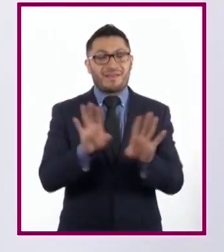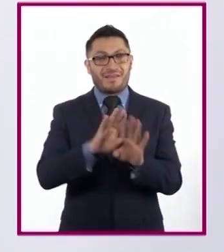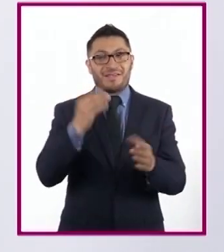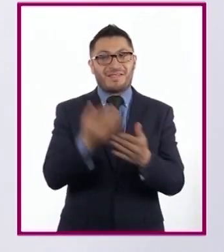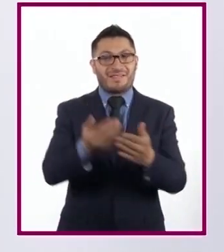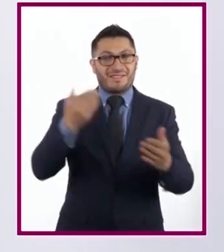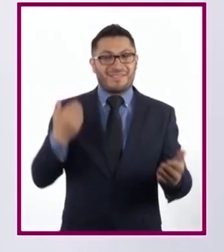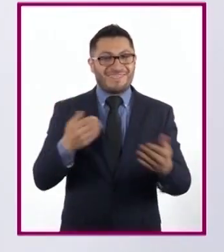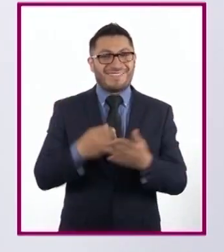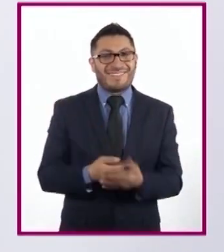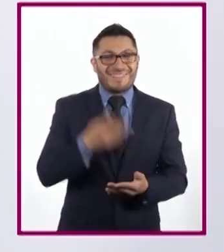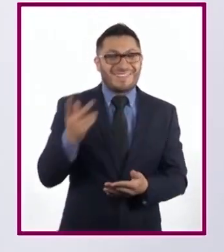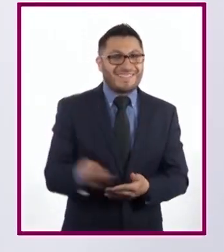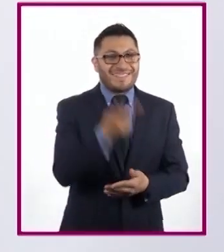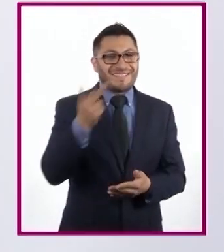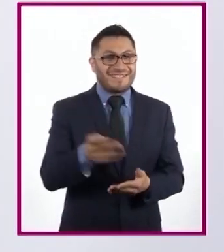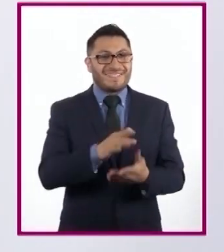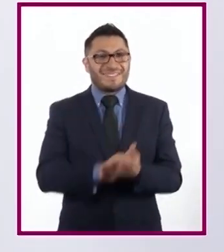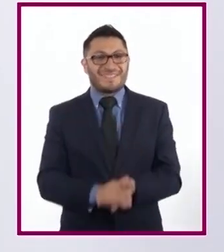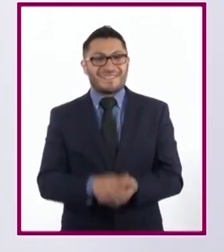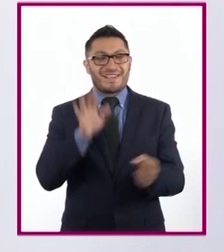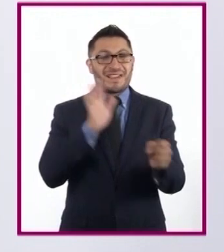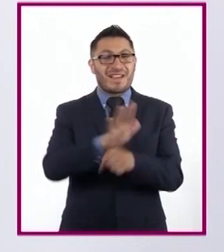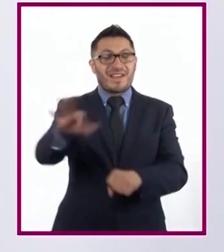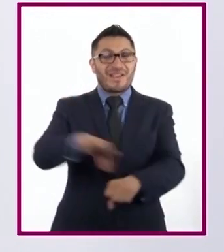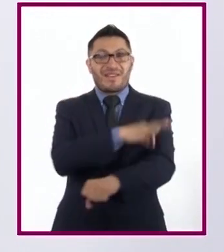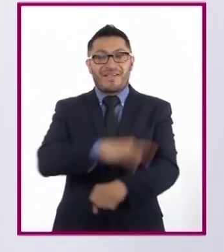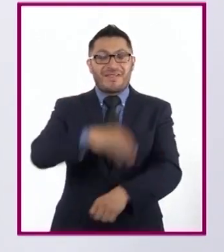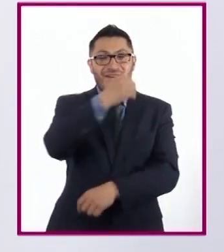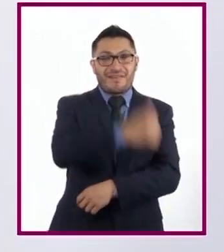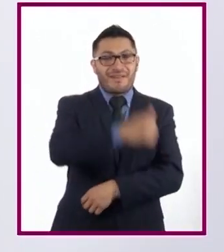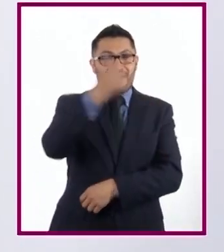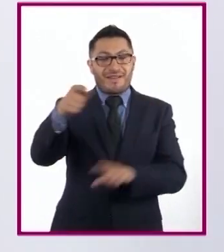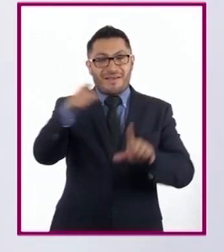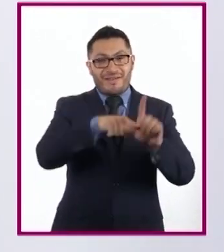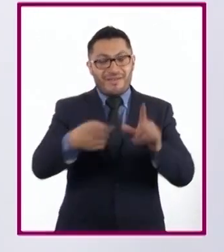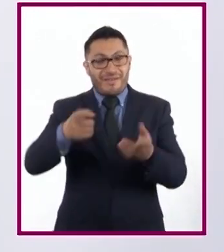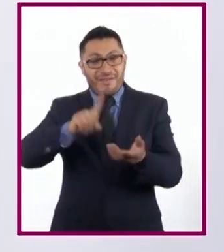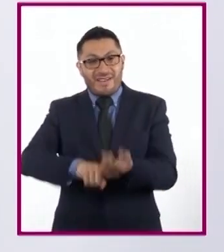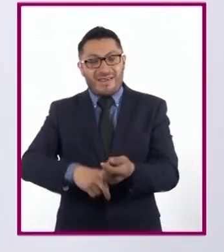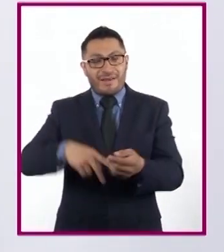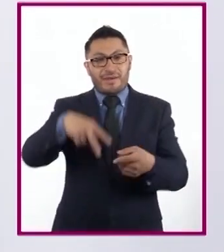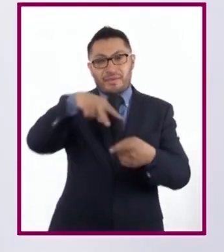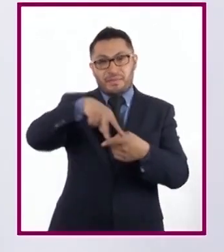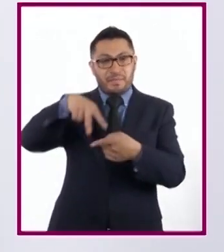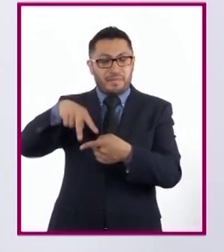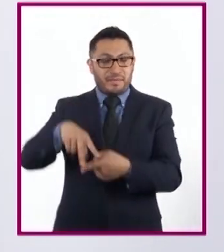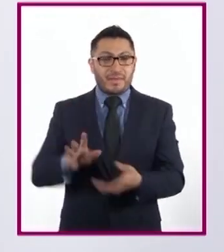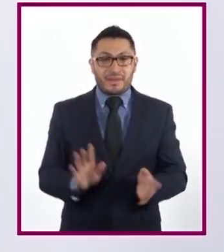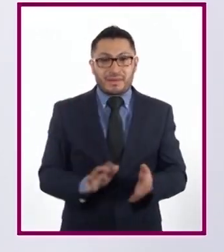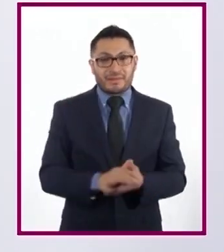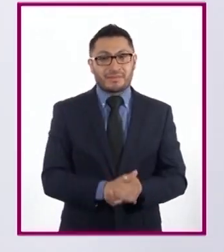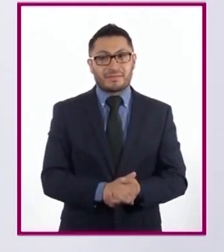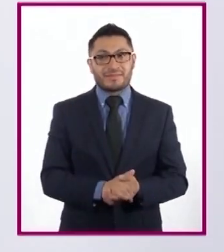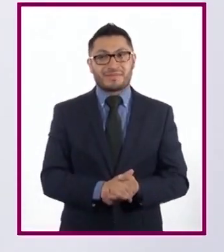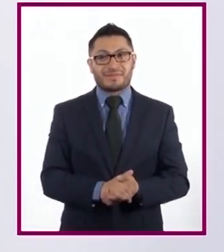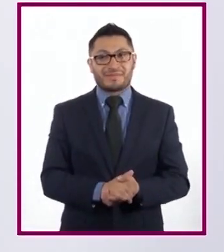anterior, ahora les pregunto, ¿cuál es la medida de cada uno de los ángulos internos de cualquier triángulo